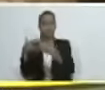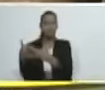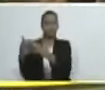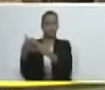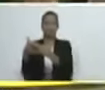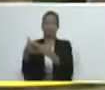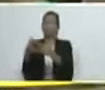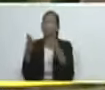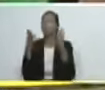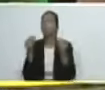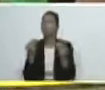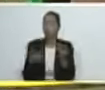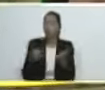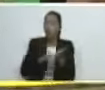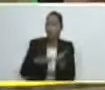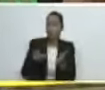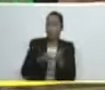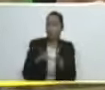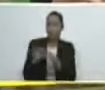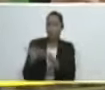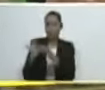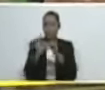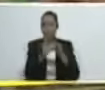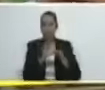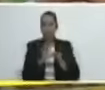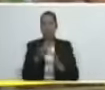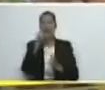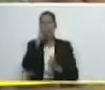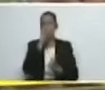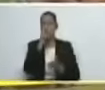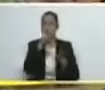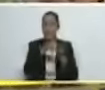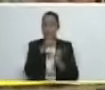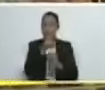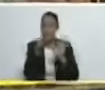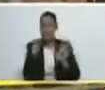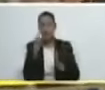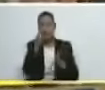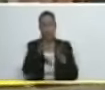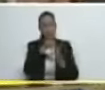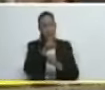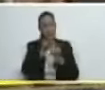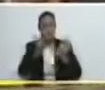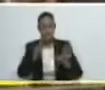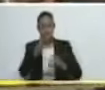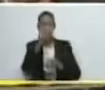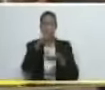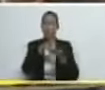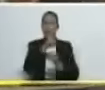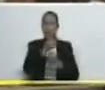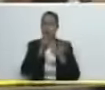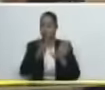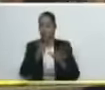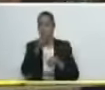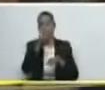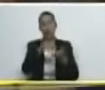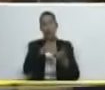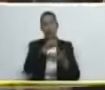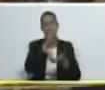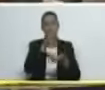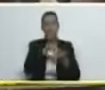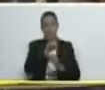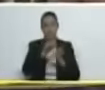vez, el año 16, 17, 18, 19, 20, 21, 22,